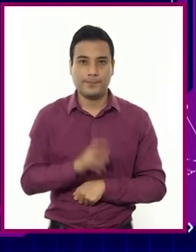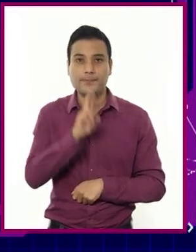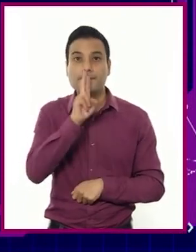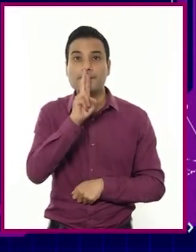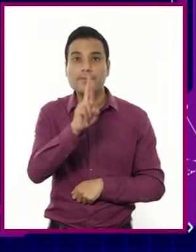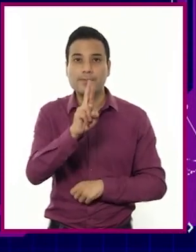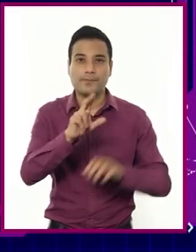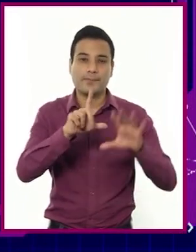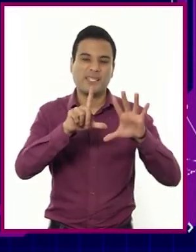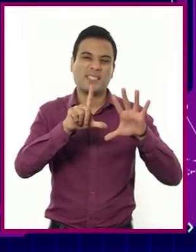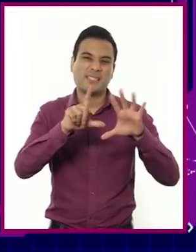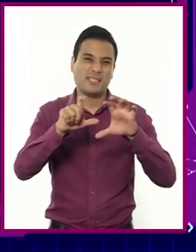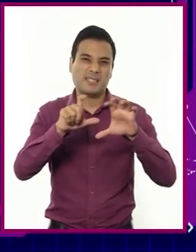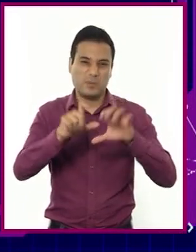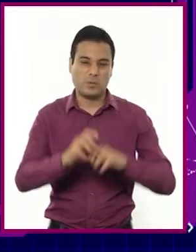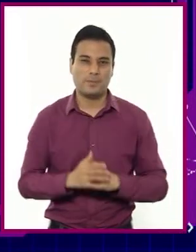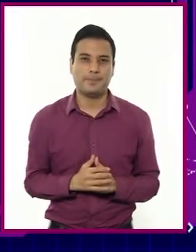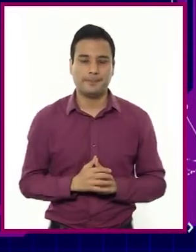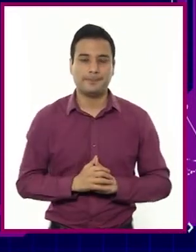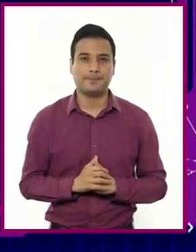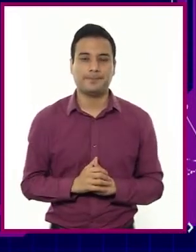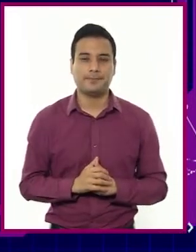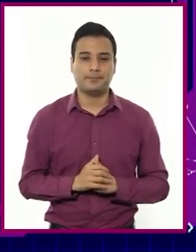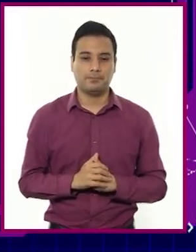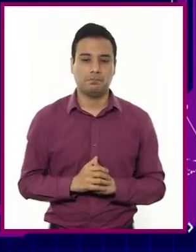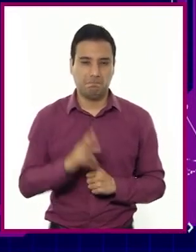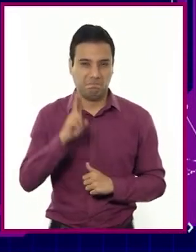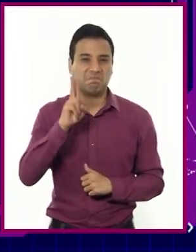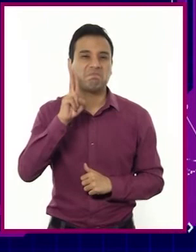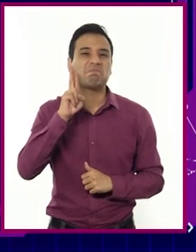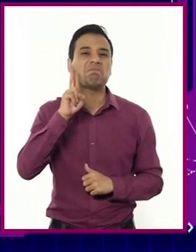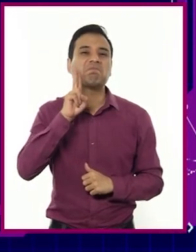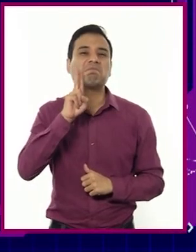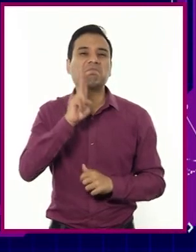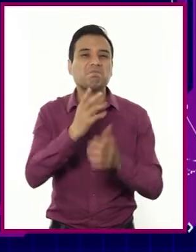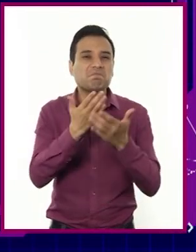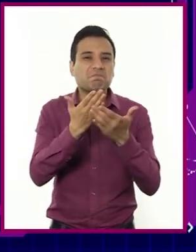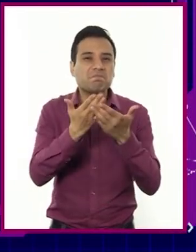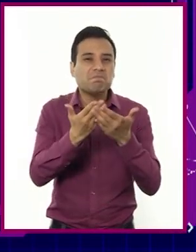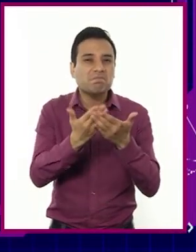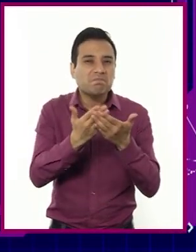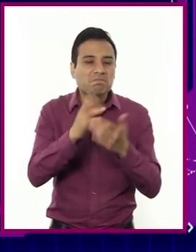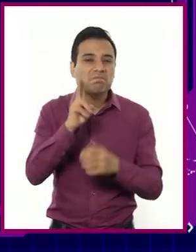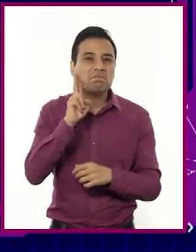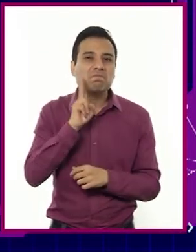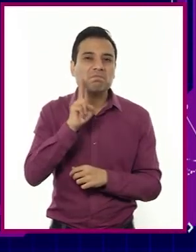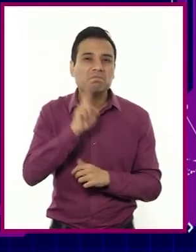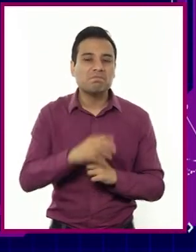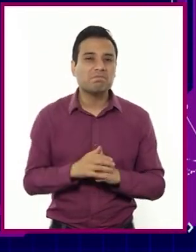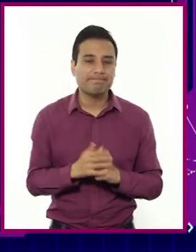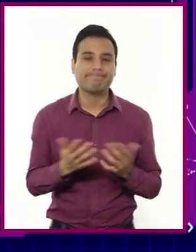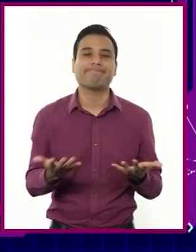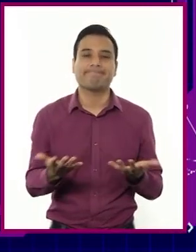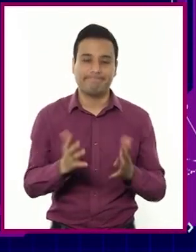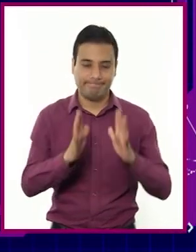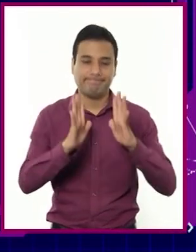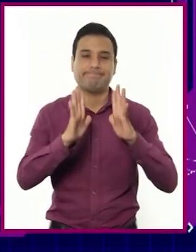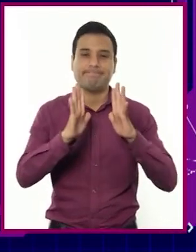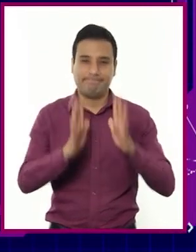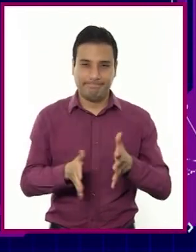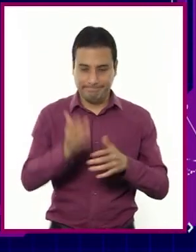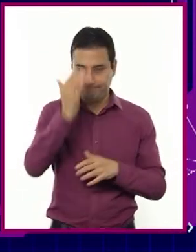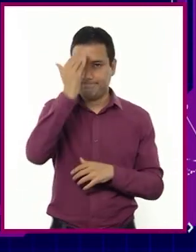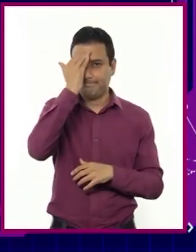resultado es 700. Comprobamos la solución de la ecuación. Así, también sabemos que el área de